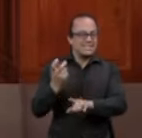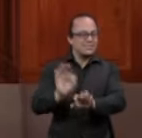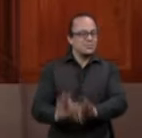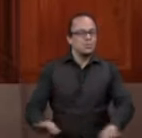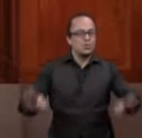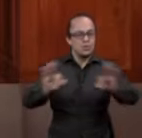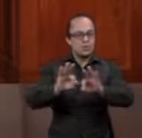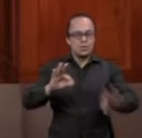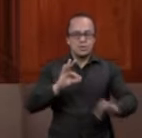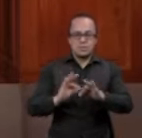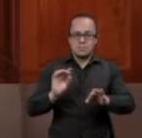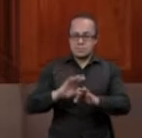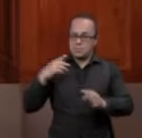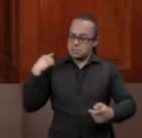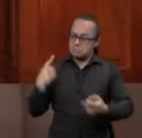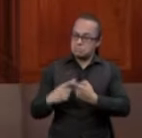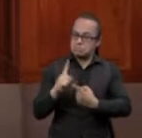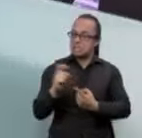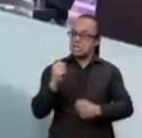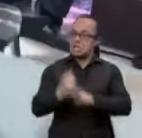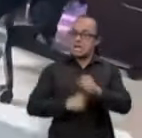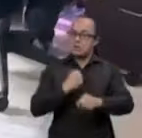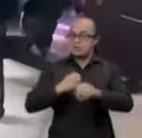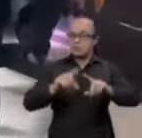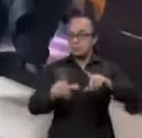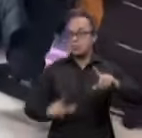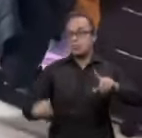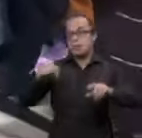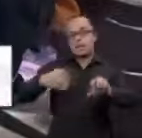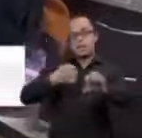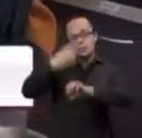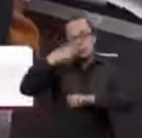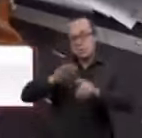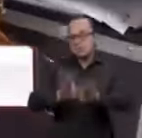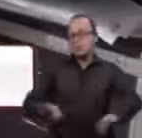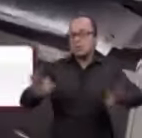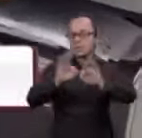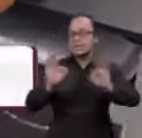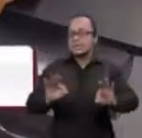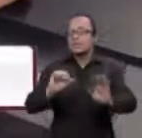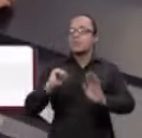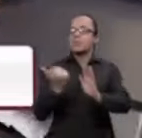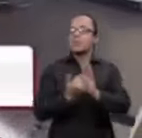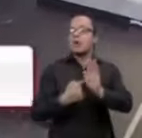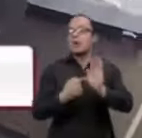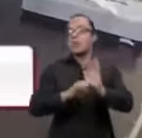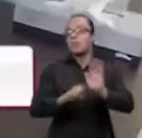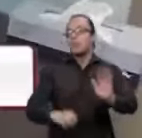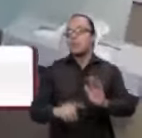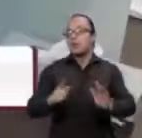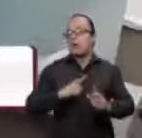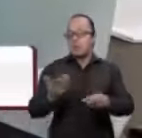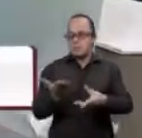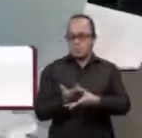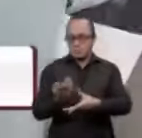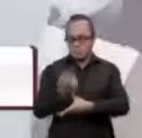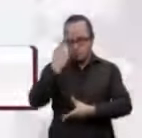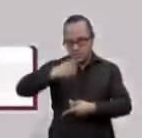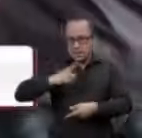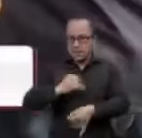importante de los últimos 100 años en la República, destacan acciones como la implementación del expediente laboral